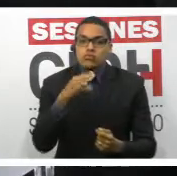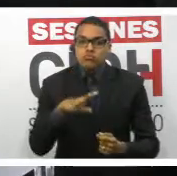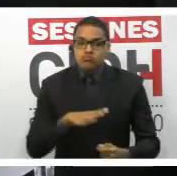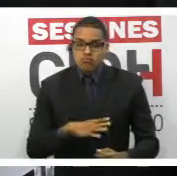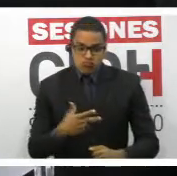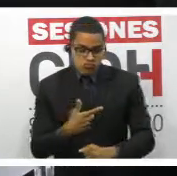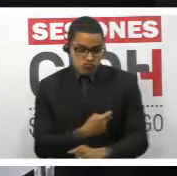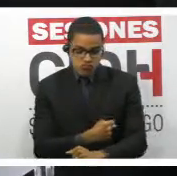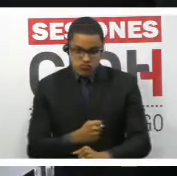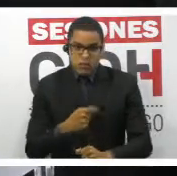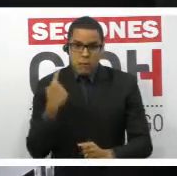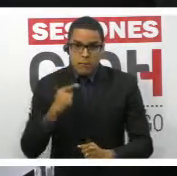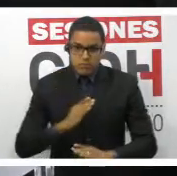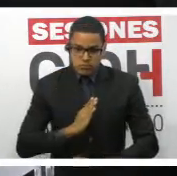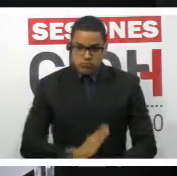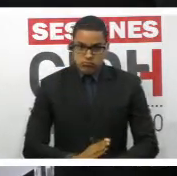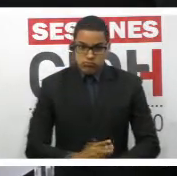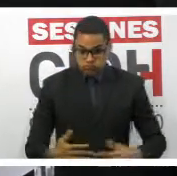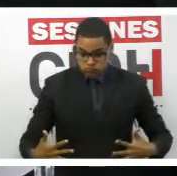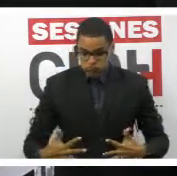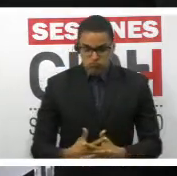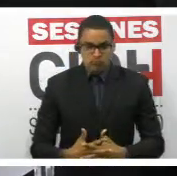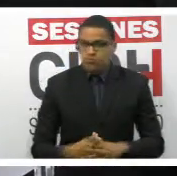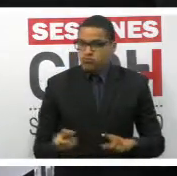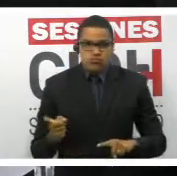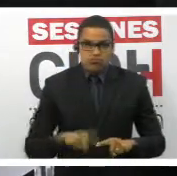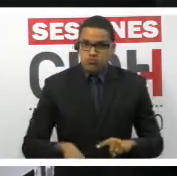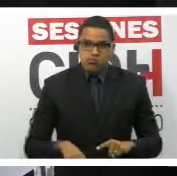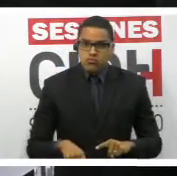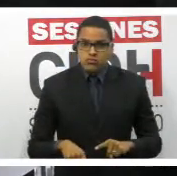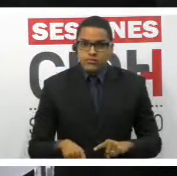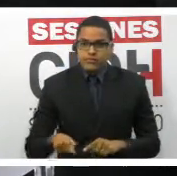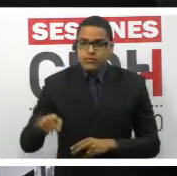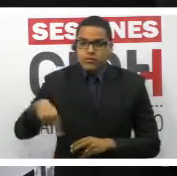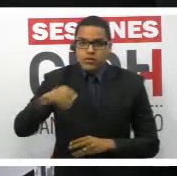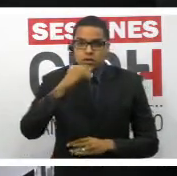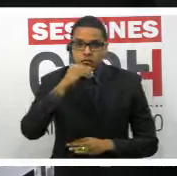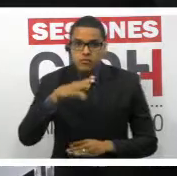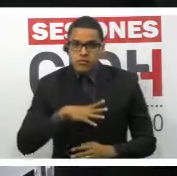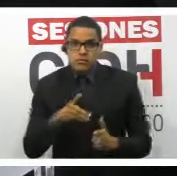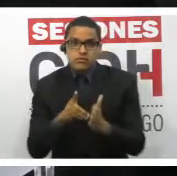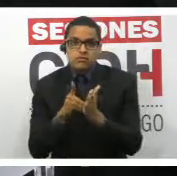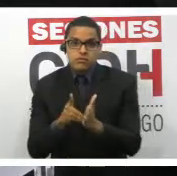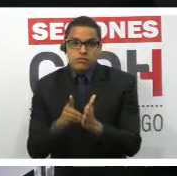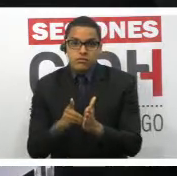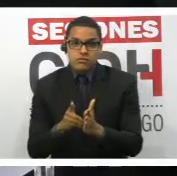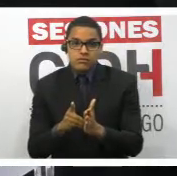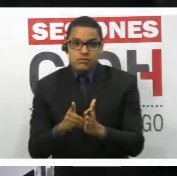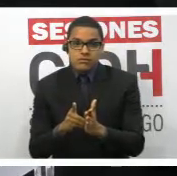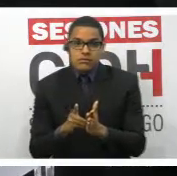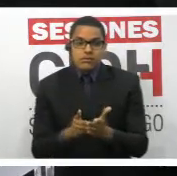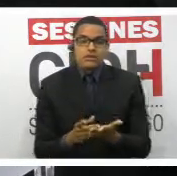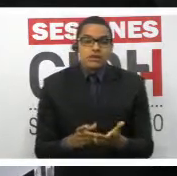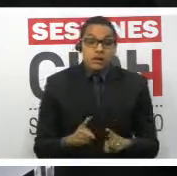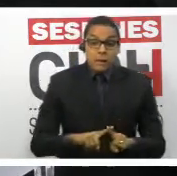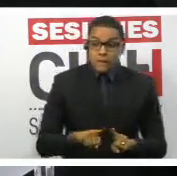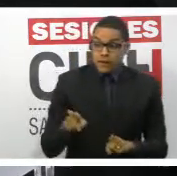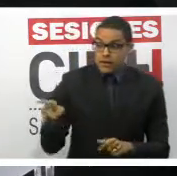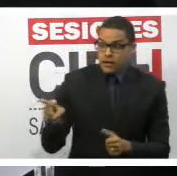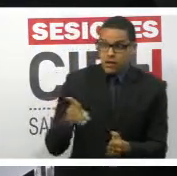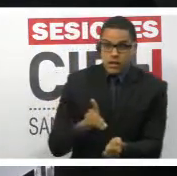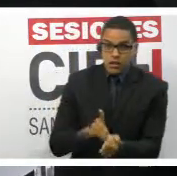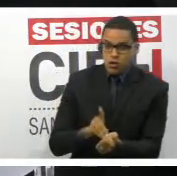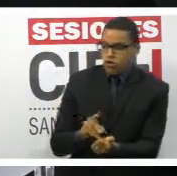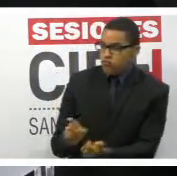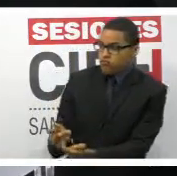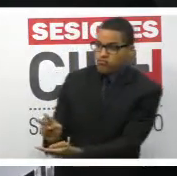embarazos eran mujeres con discapacidad y efectivamente pues las mujeres estaban siendo abusadas sexualmente estaban sufriendo violaciones